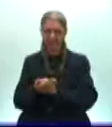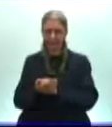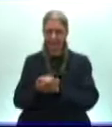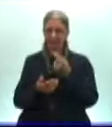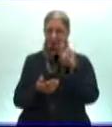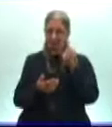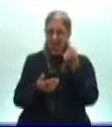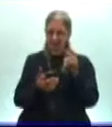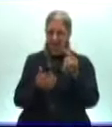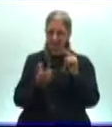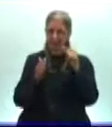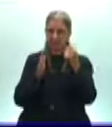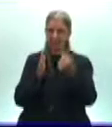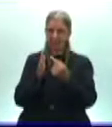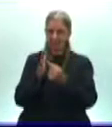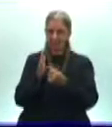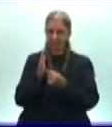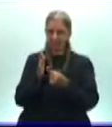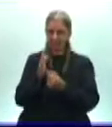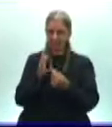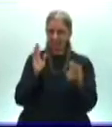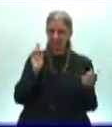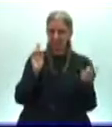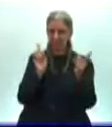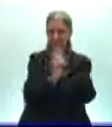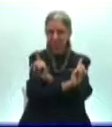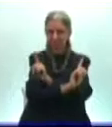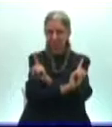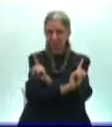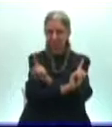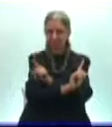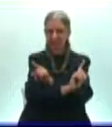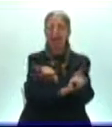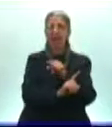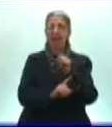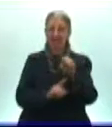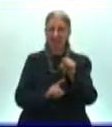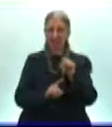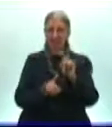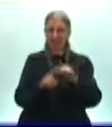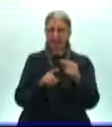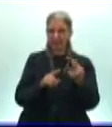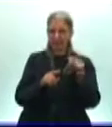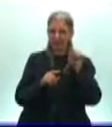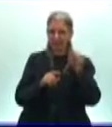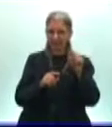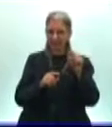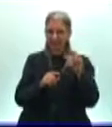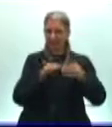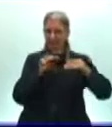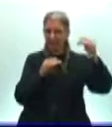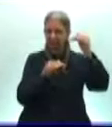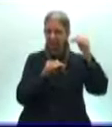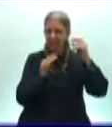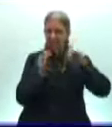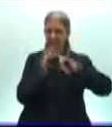propiedades, se cambia el sentido de la desigualdad. Pero para resolverlo, ya hasta